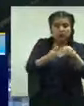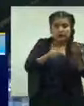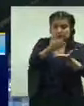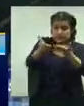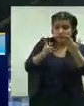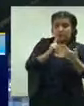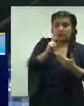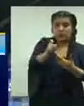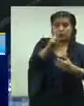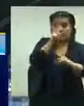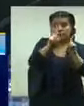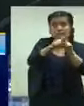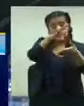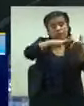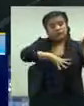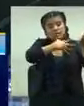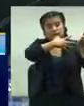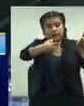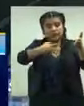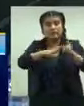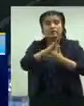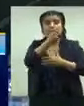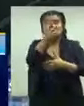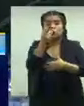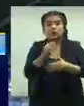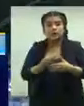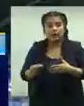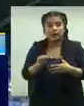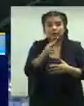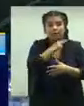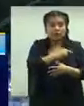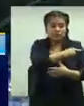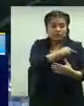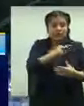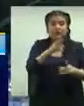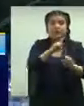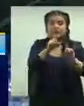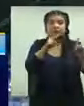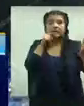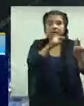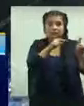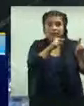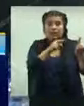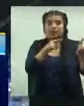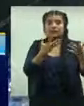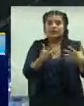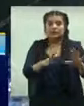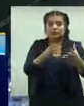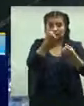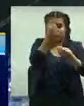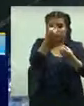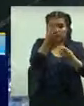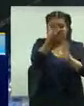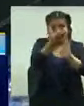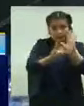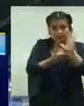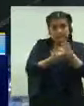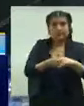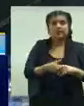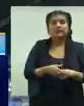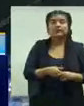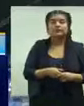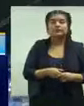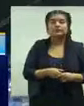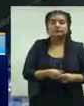Y dentro de las planificaciones que las unidades ejecutoras han presentado, este es el dato que nosotros les traemos acá y es el dato que